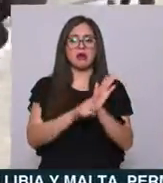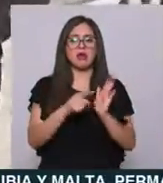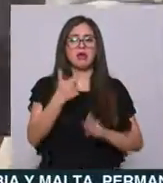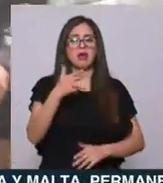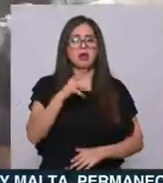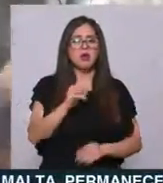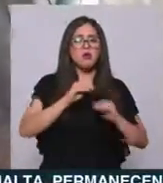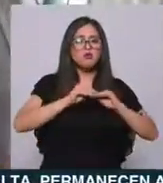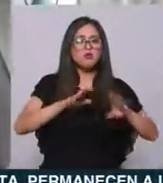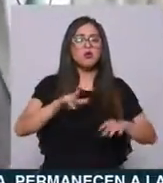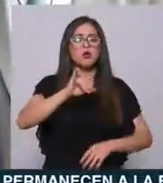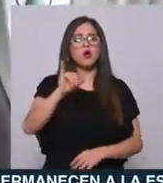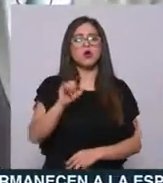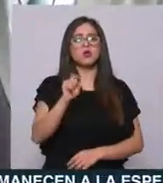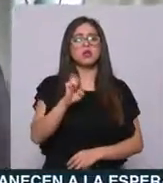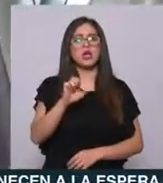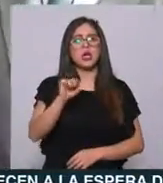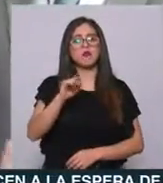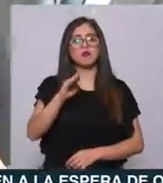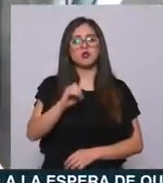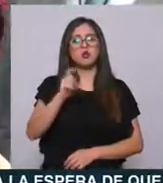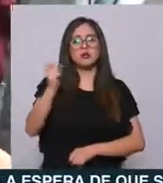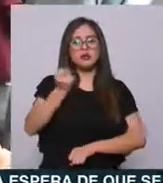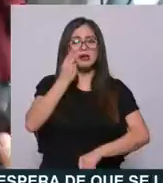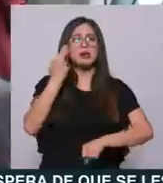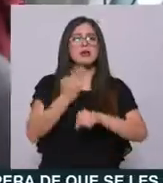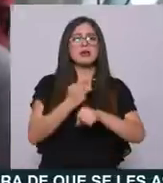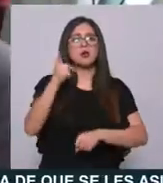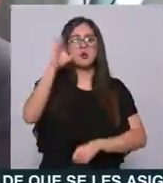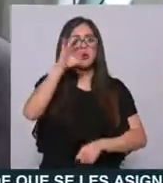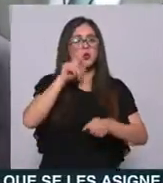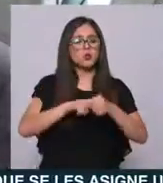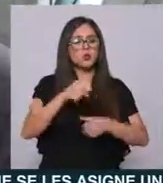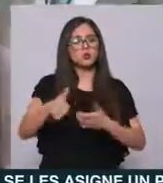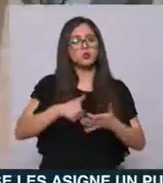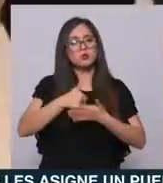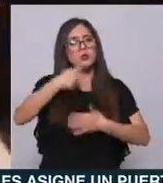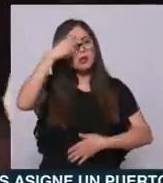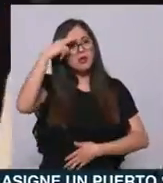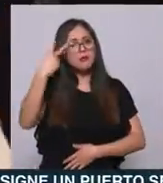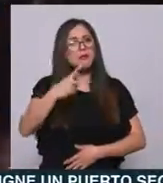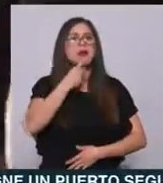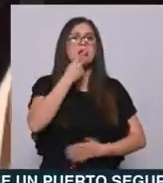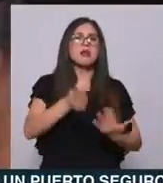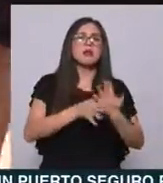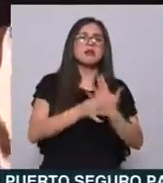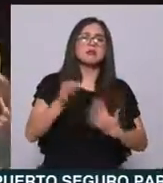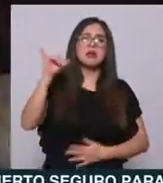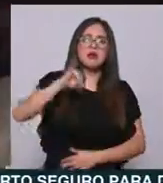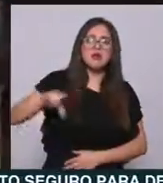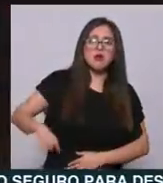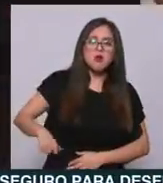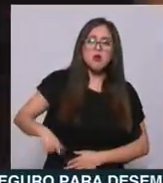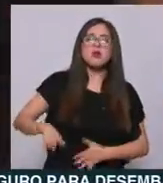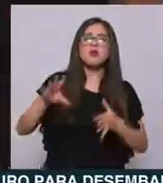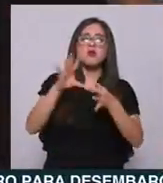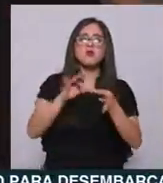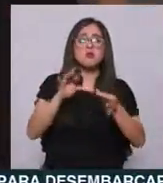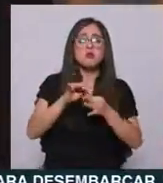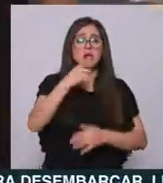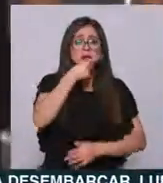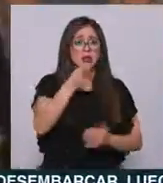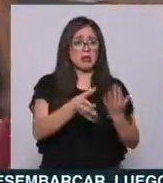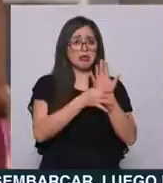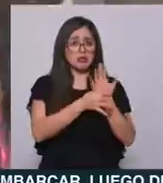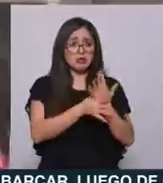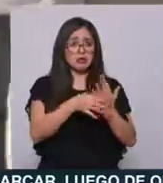capital, José Alfonso Suárez, del Real Secretario de Cultura de la capital, señaló que la mandataria capitalina fue clara al señalar que no es que no esté de acuerdo